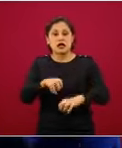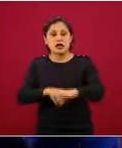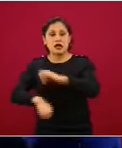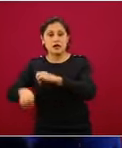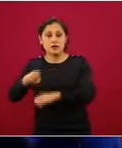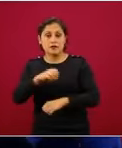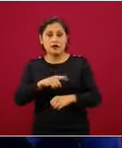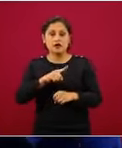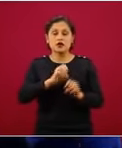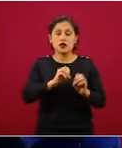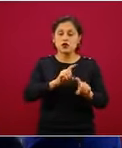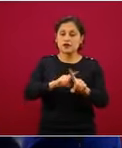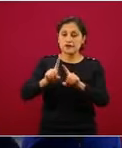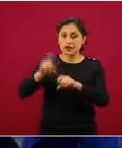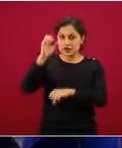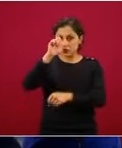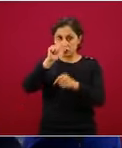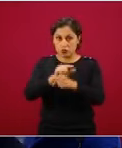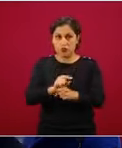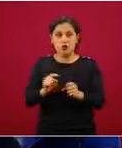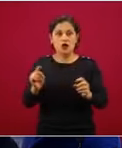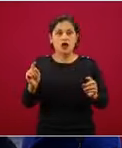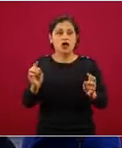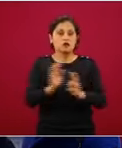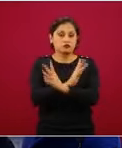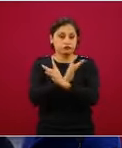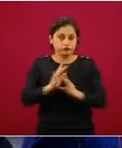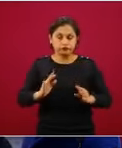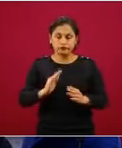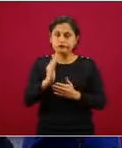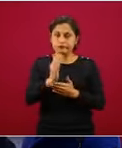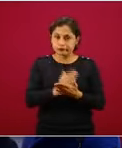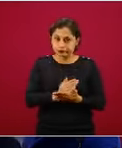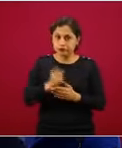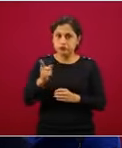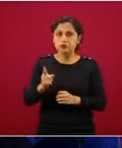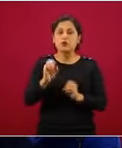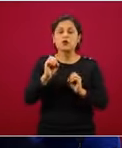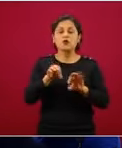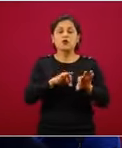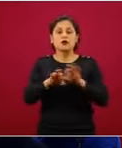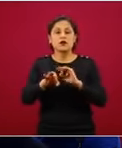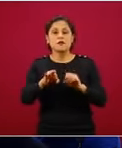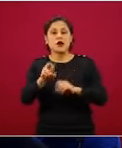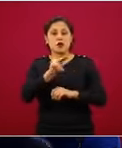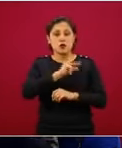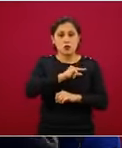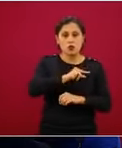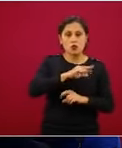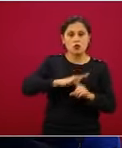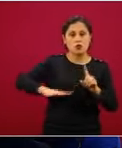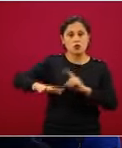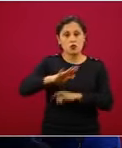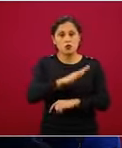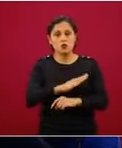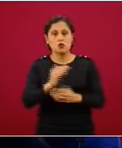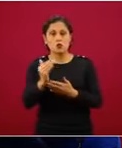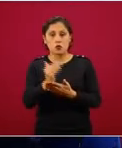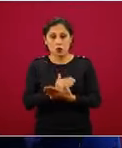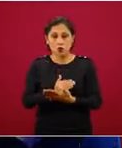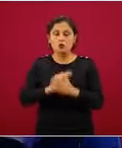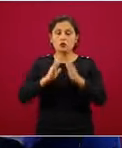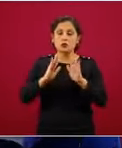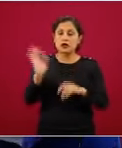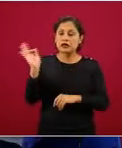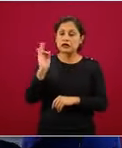sociales en el espacio público y las actividades laborales en los sectores público, social y privado. Podríamos lograr que